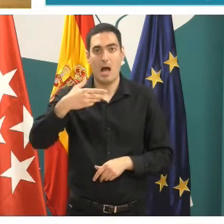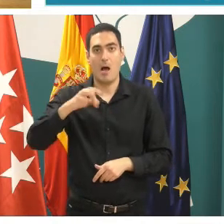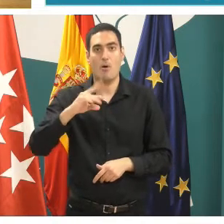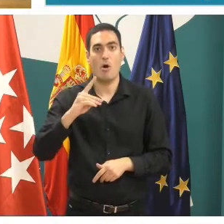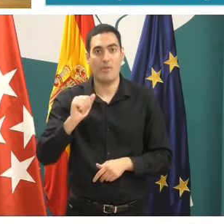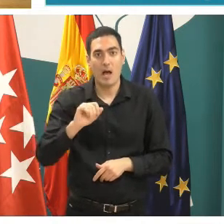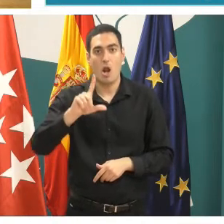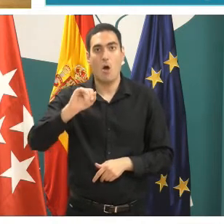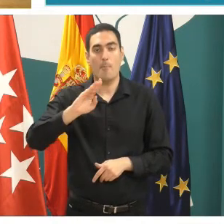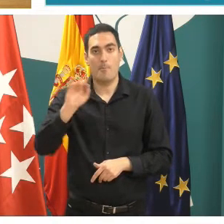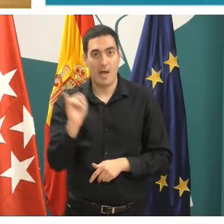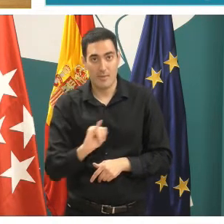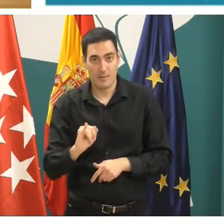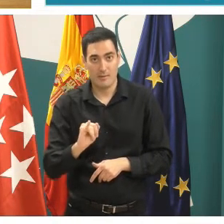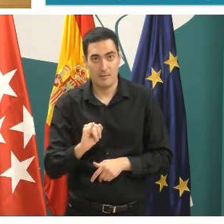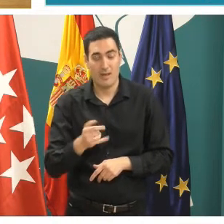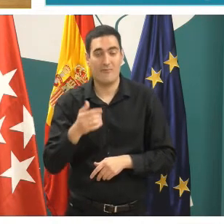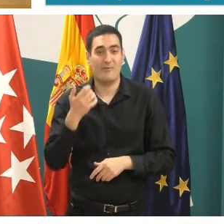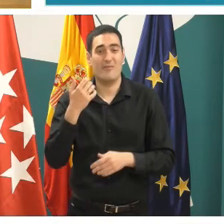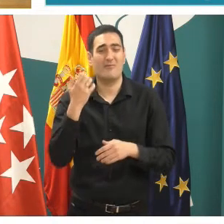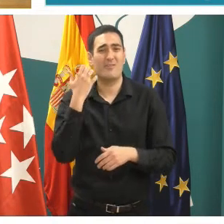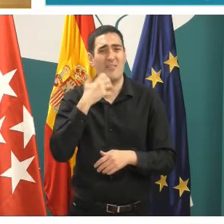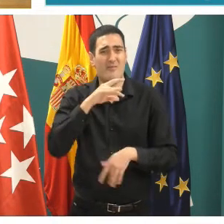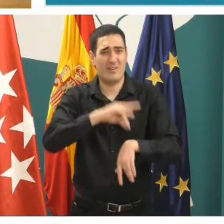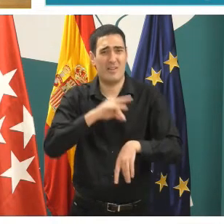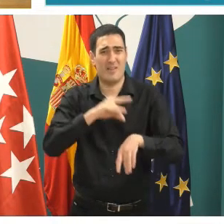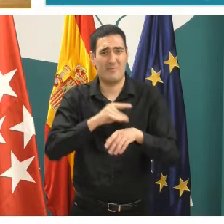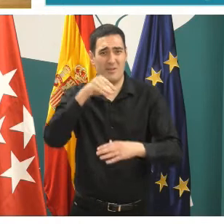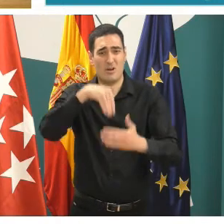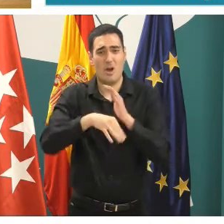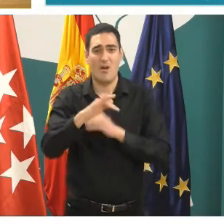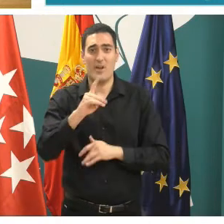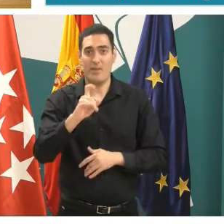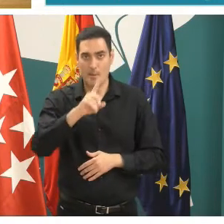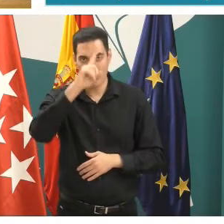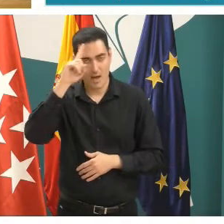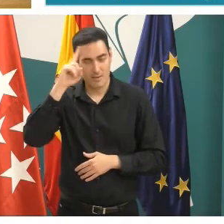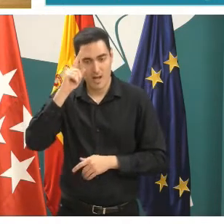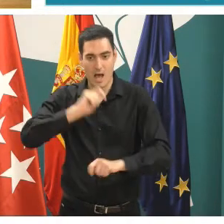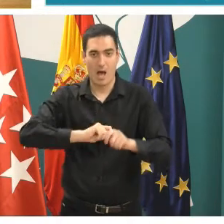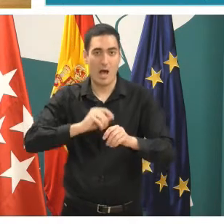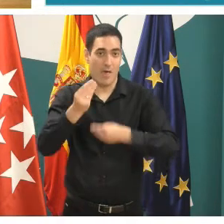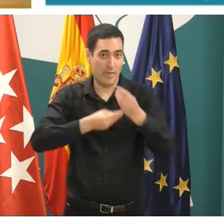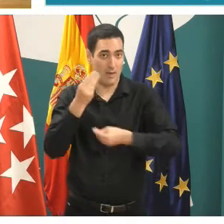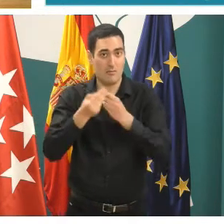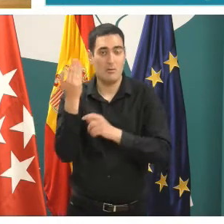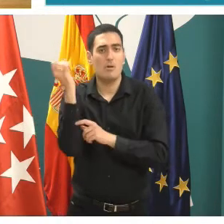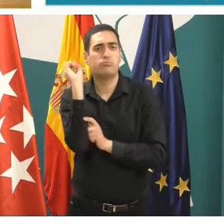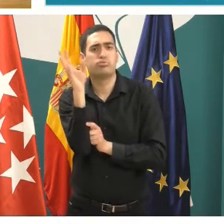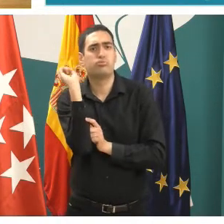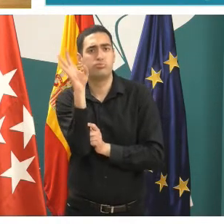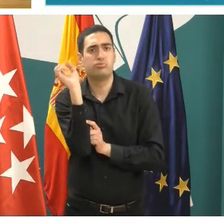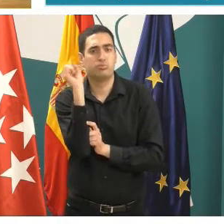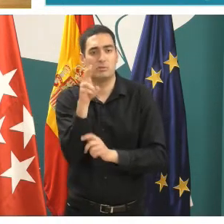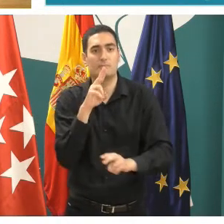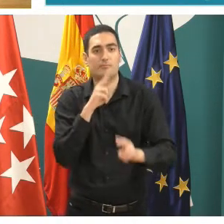Atención Psicológica de la Federación Española de Enfermedades Raras, de FEDER, en Madrid, que nos va a hacer una ponencia titulada Un